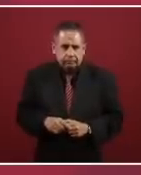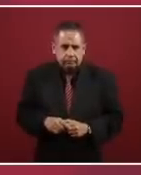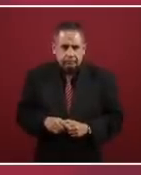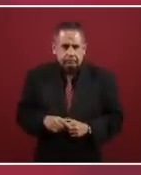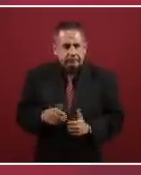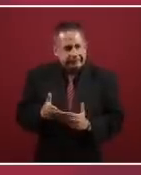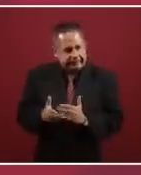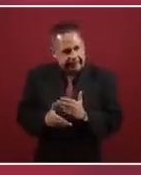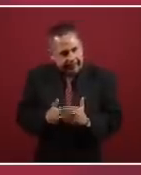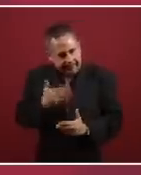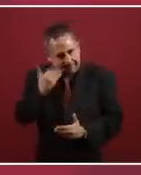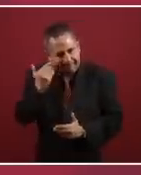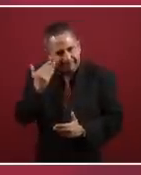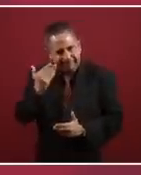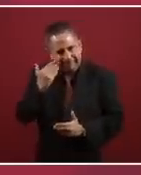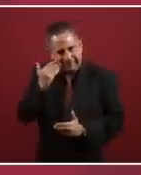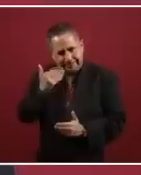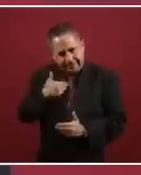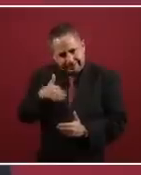amistosamente